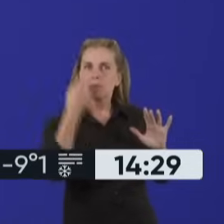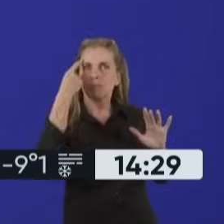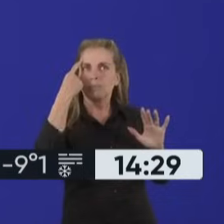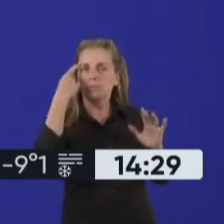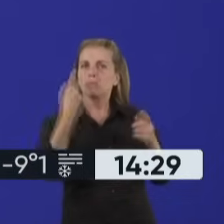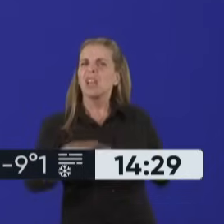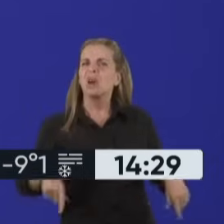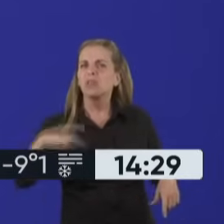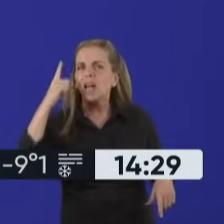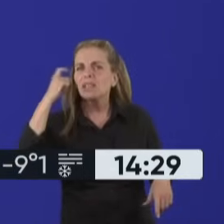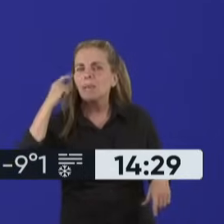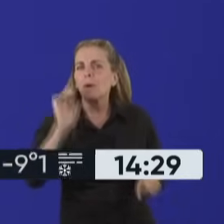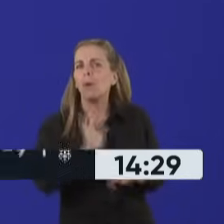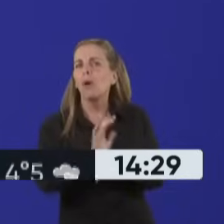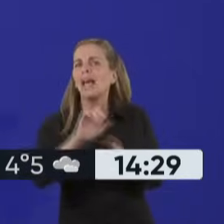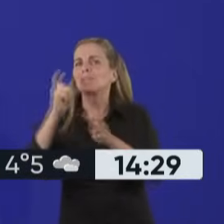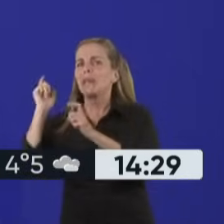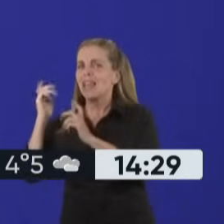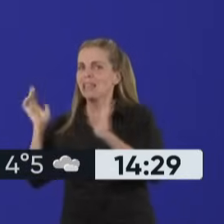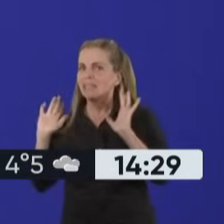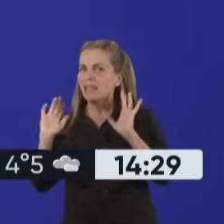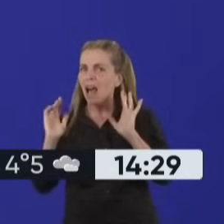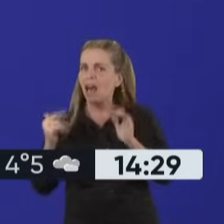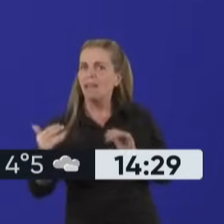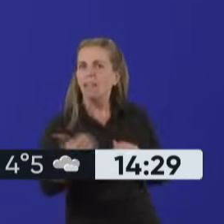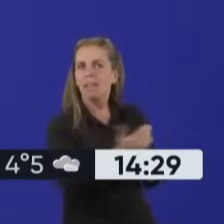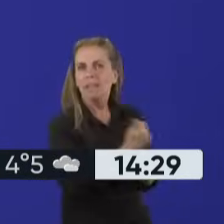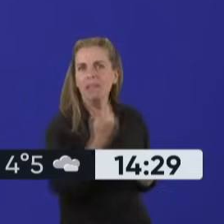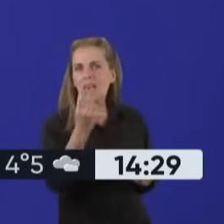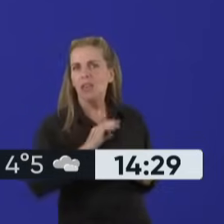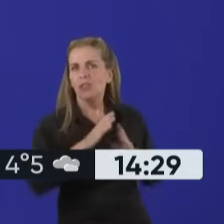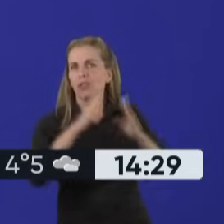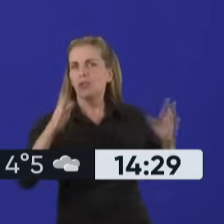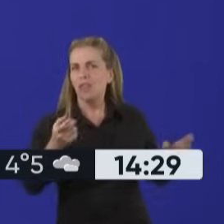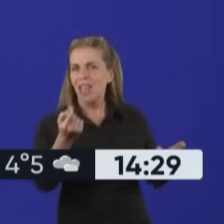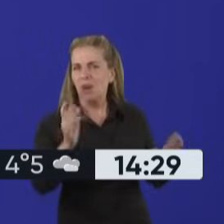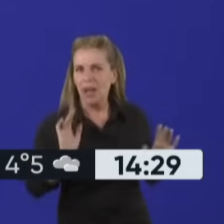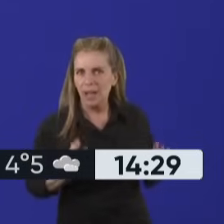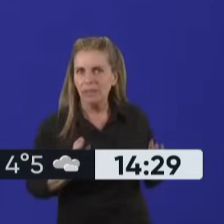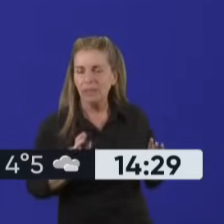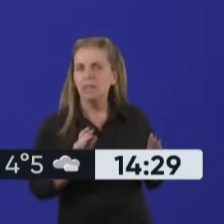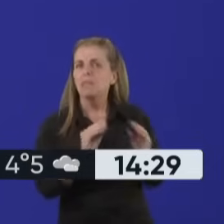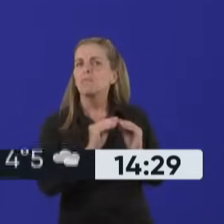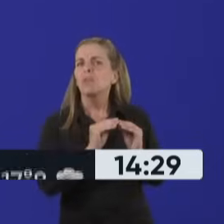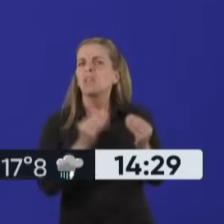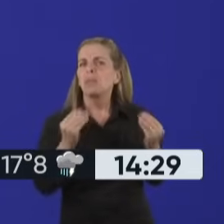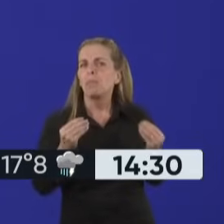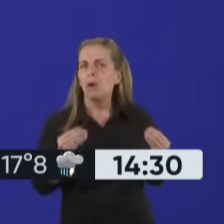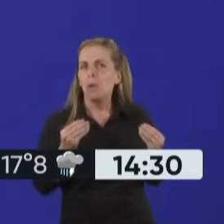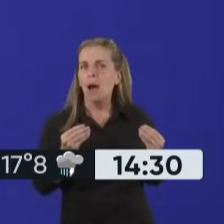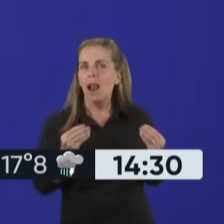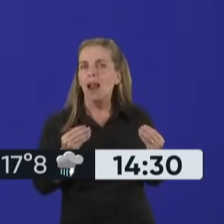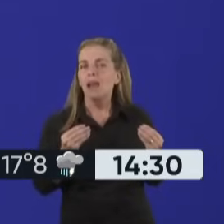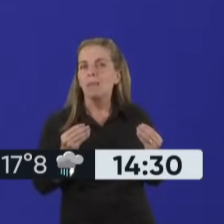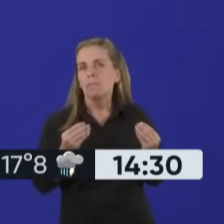aprendido de todo esto, al menos en este corto tiempo? Y el motivo por el cual me convocan